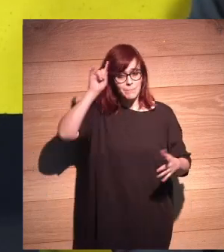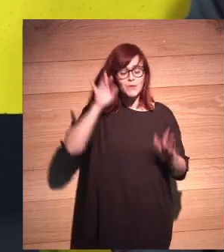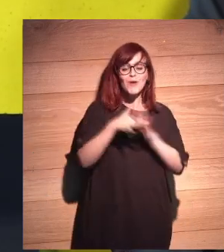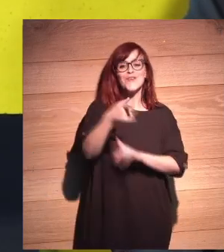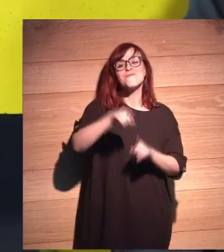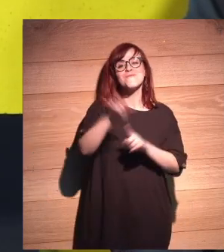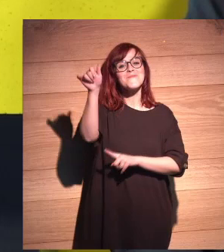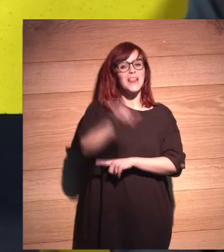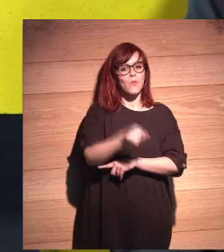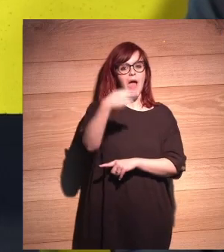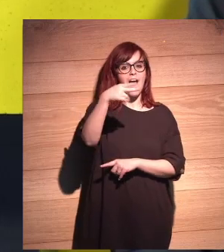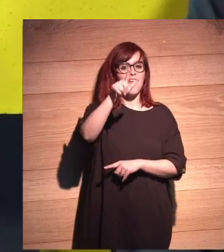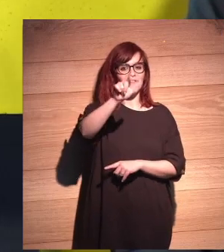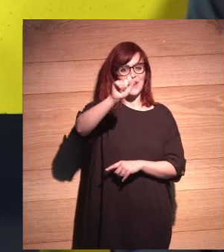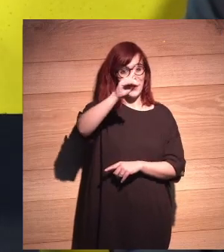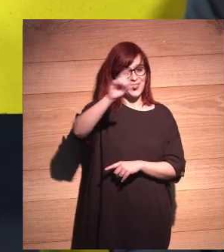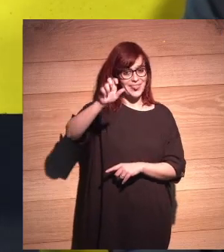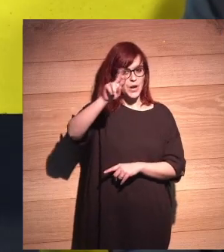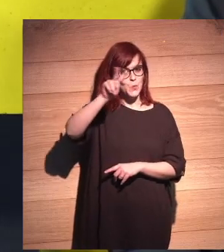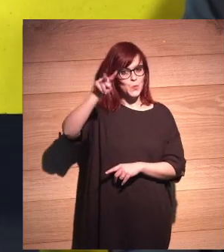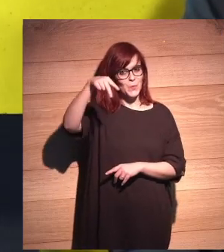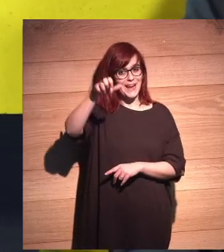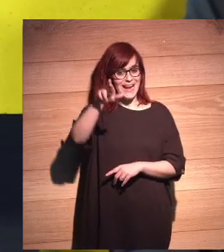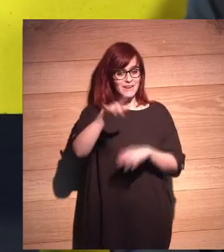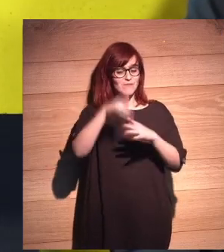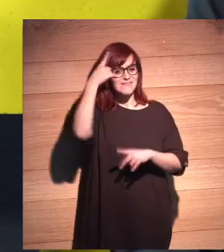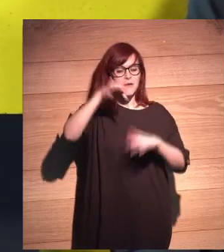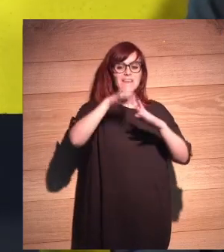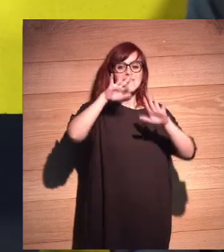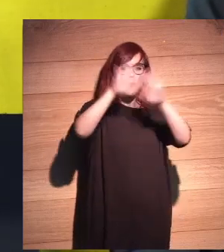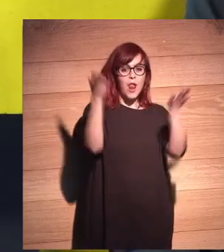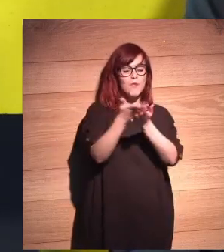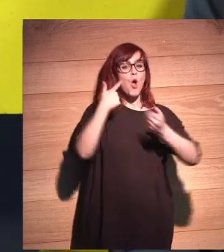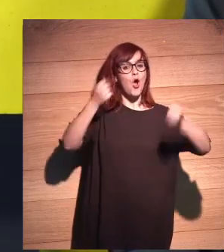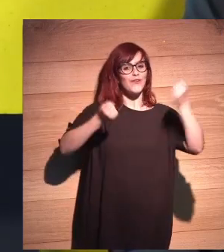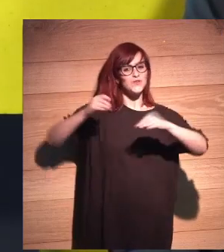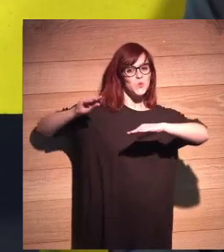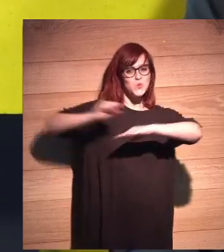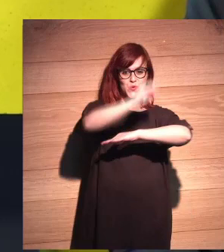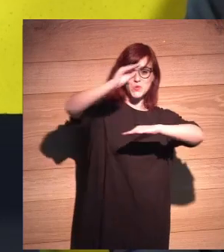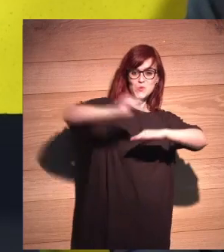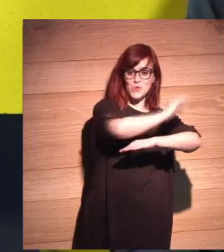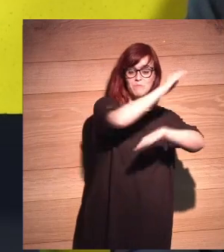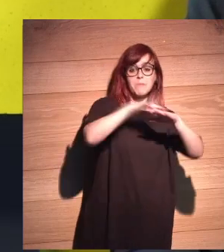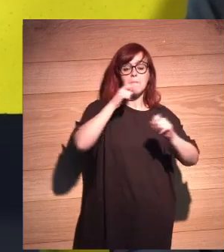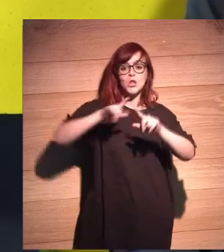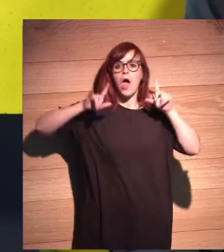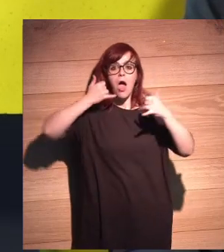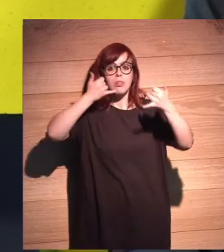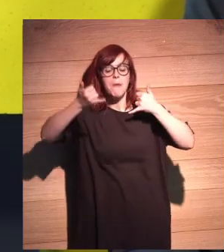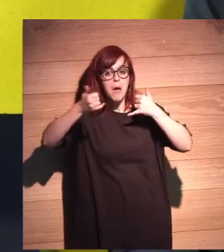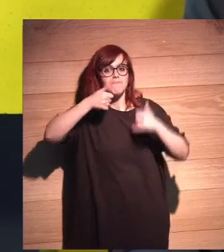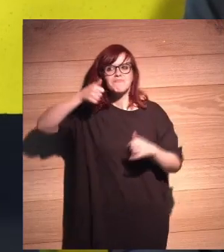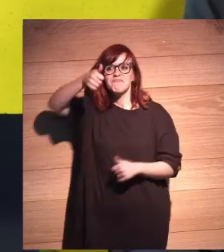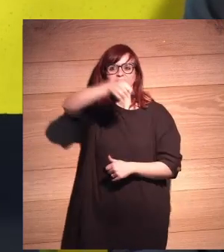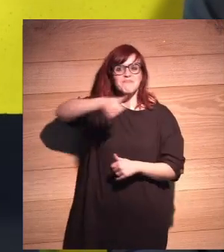Blade Runner, una película que me encanta, y si os acordáis, tenemos colonias en el espacio, los coches vuelan, pero cuando el protagonista tiene que llamar por teléfono se